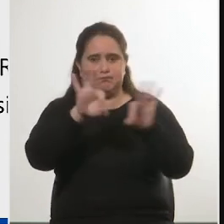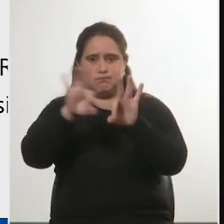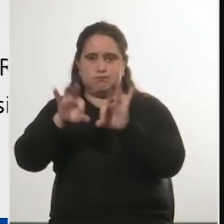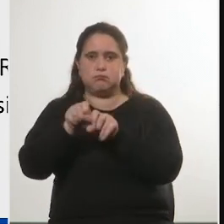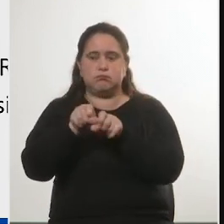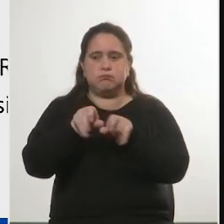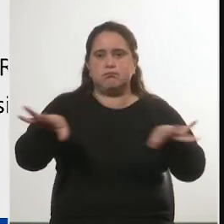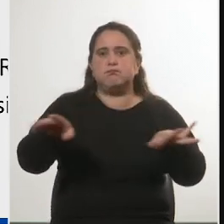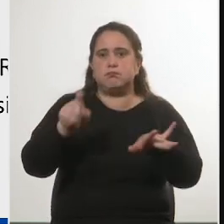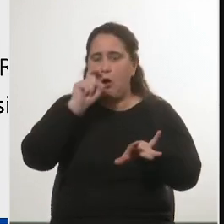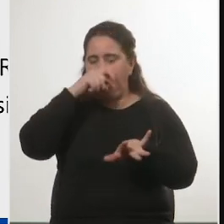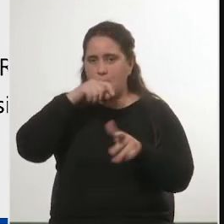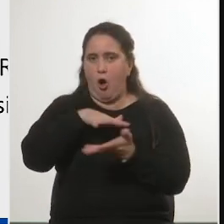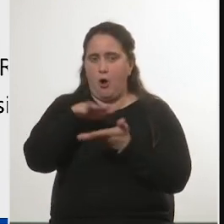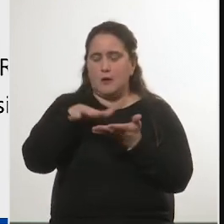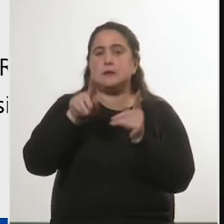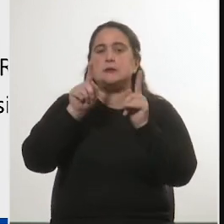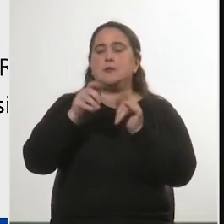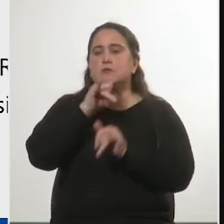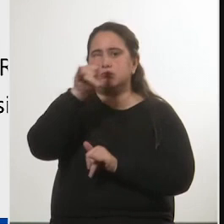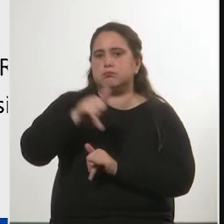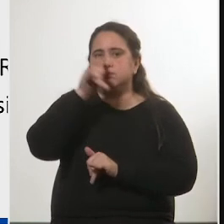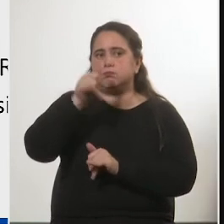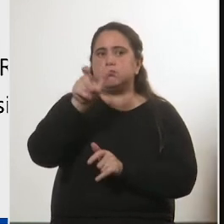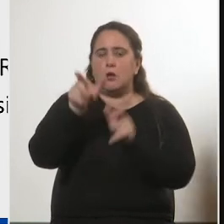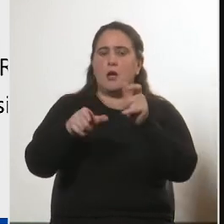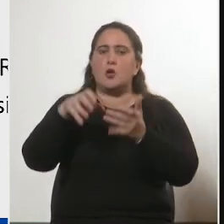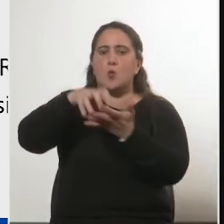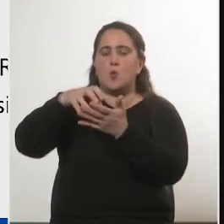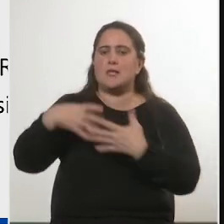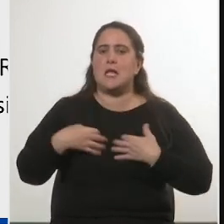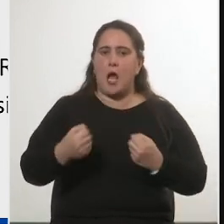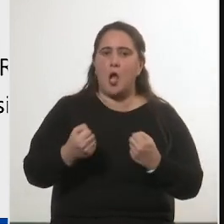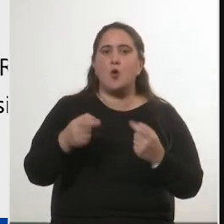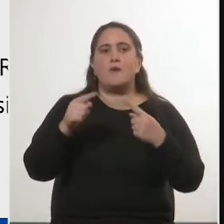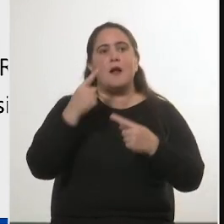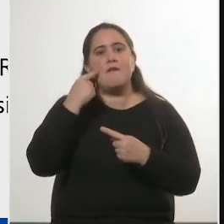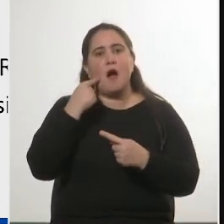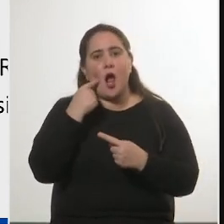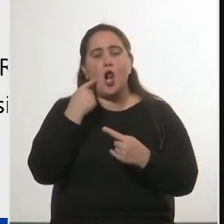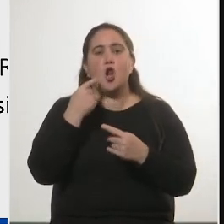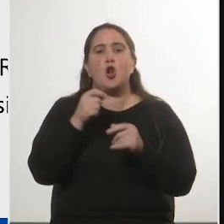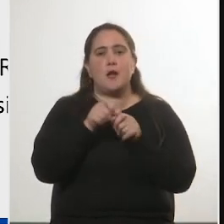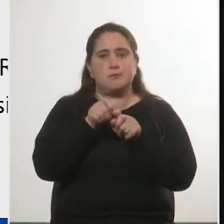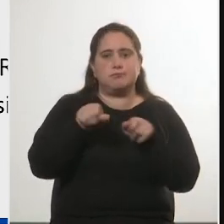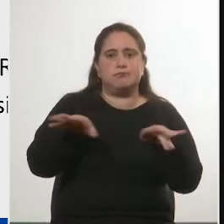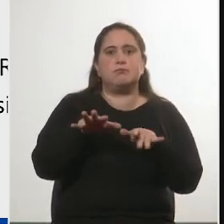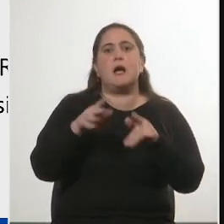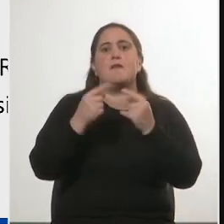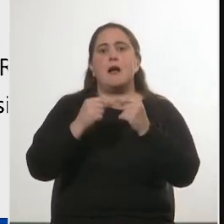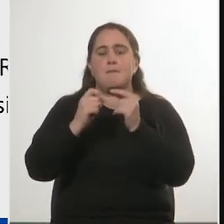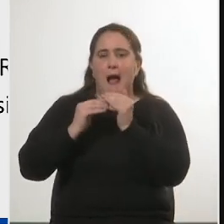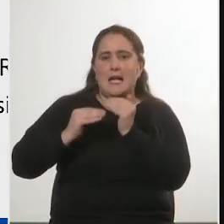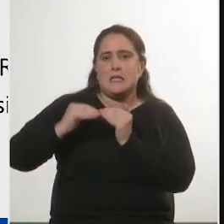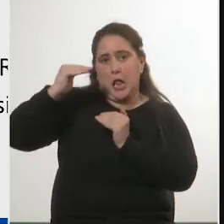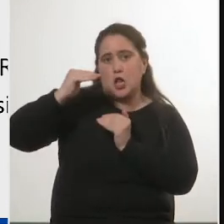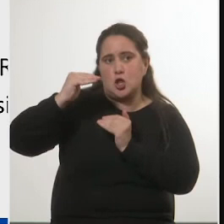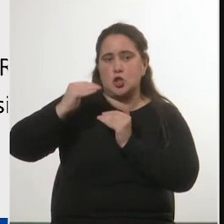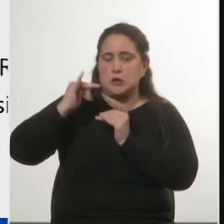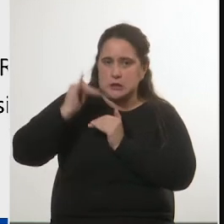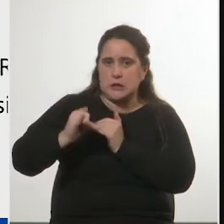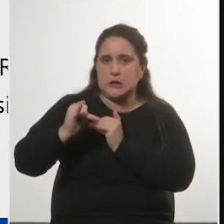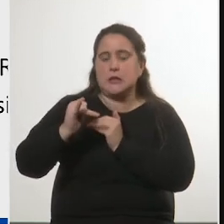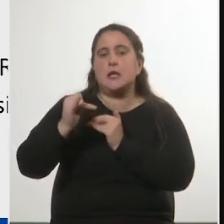sistema metropolitano. Se informan los prestadores de salud que si bien los valores de conductividad son más elevados que